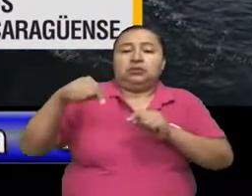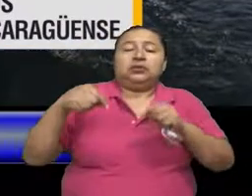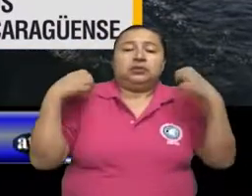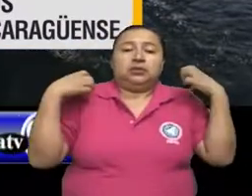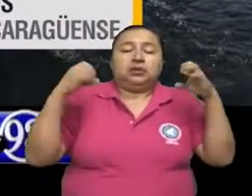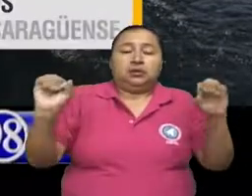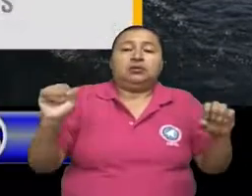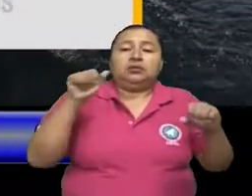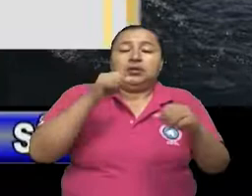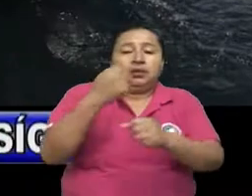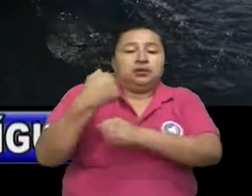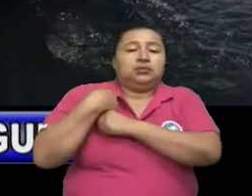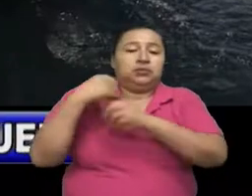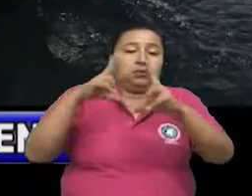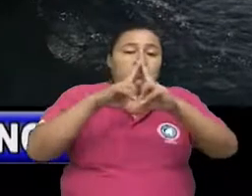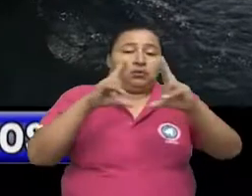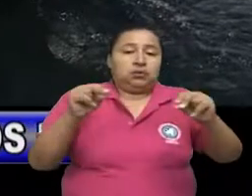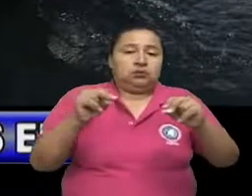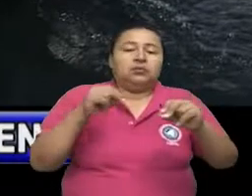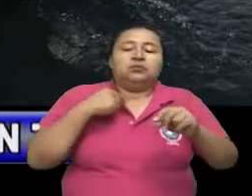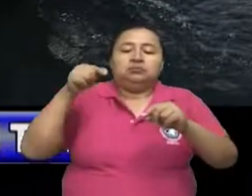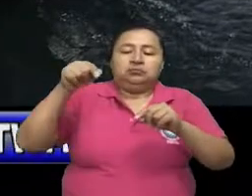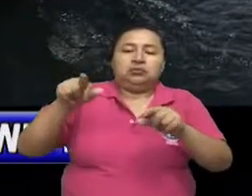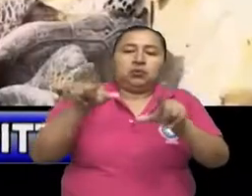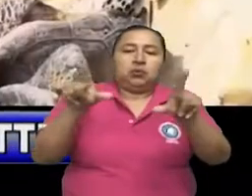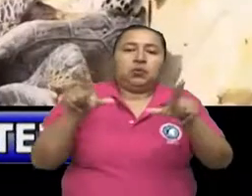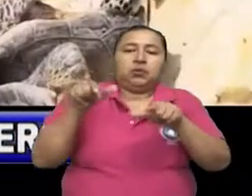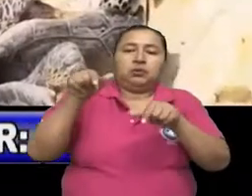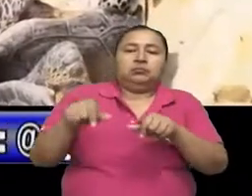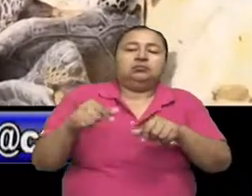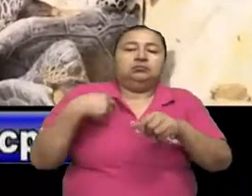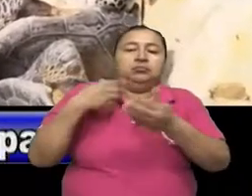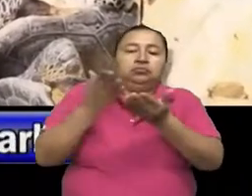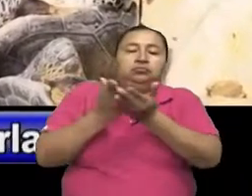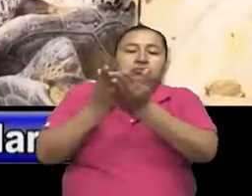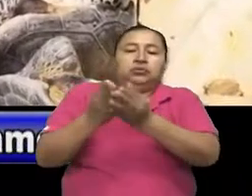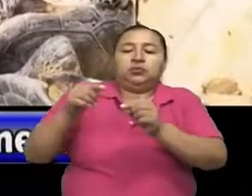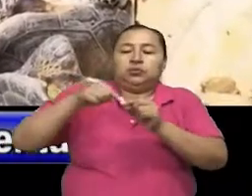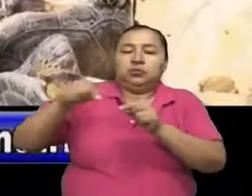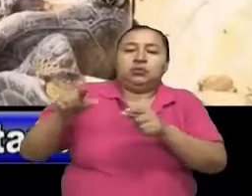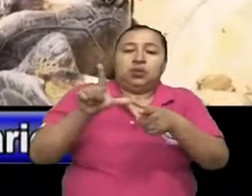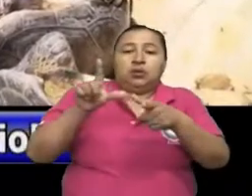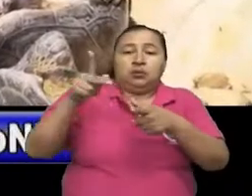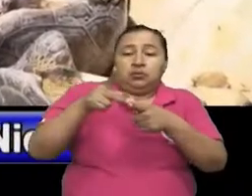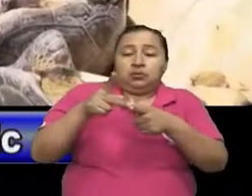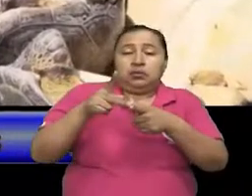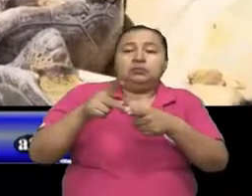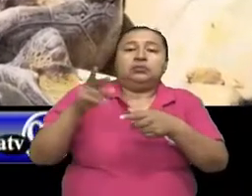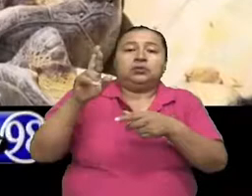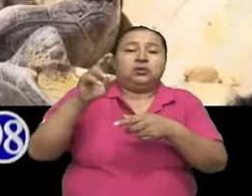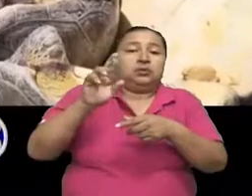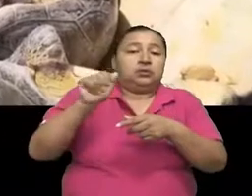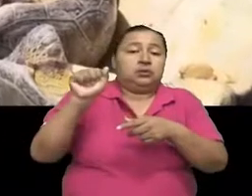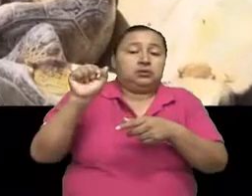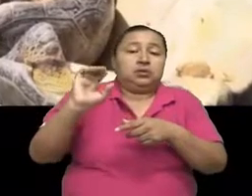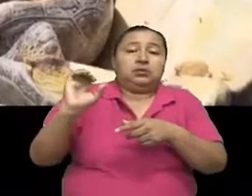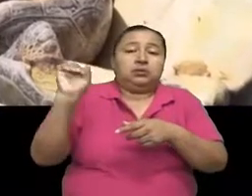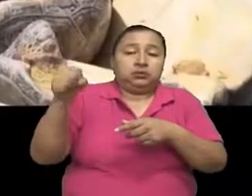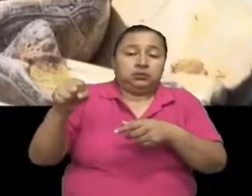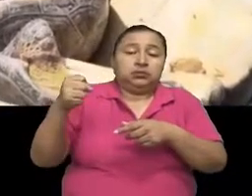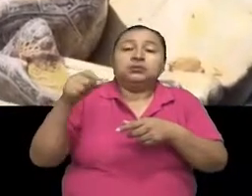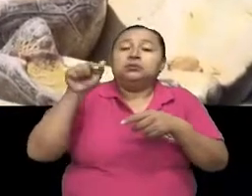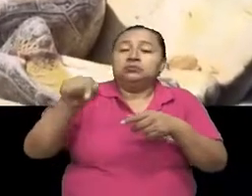Fuerza Naval del Ejército de Nicaragua, ubicados en el puesto de tropas navales del municipio de la Laguna de Perlas, región autónoma de la Costa Caribe